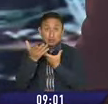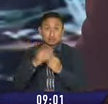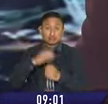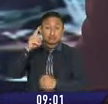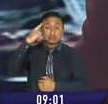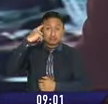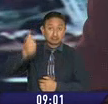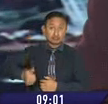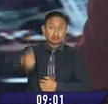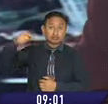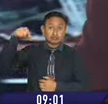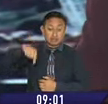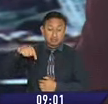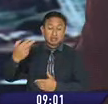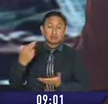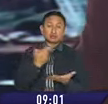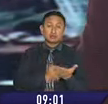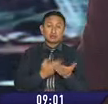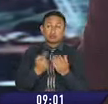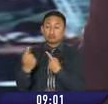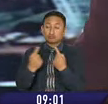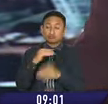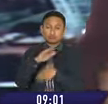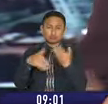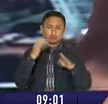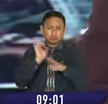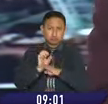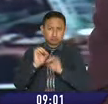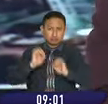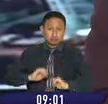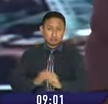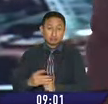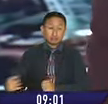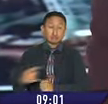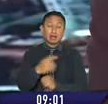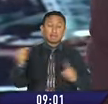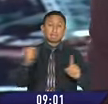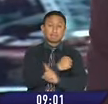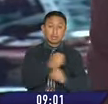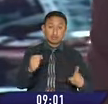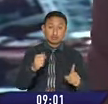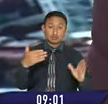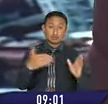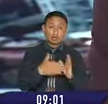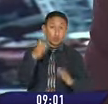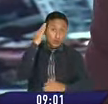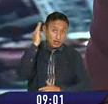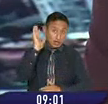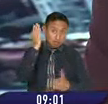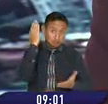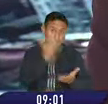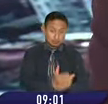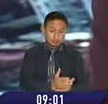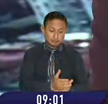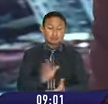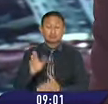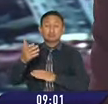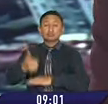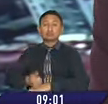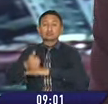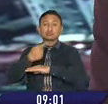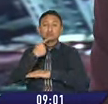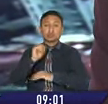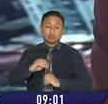gobierno nacional abrirá mesas de diálogo a nivel nacional. Esto para erradicar la violencia contra las mujeres. Según las autoridades, se